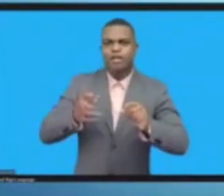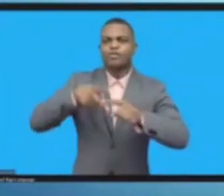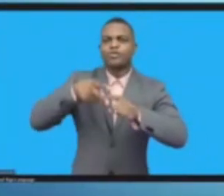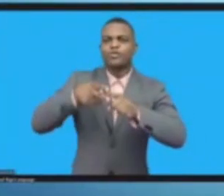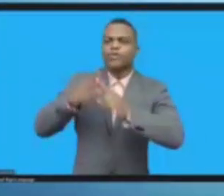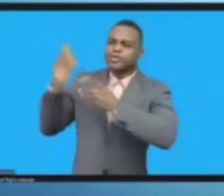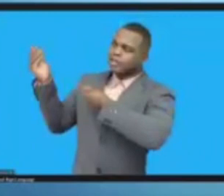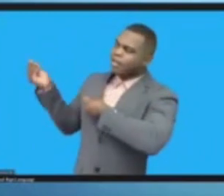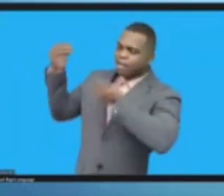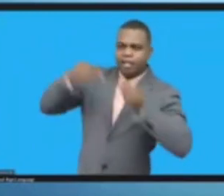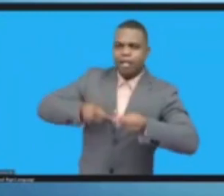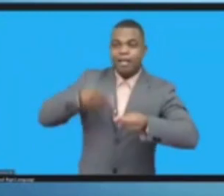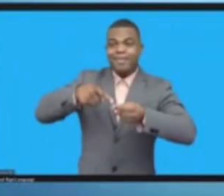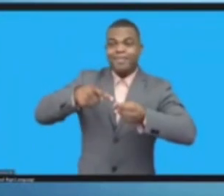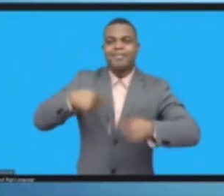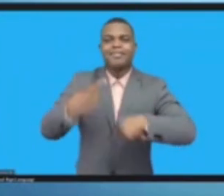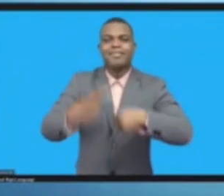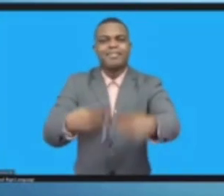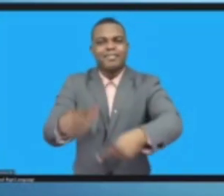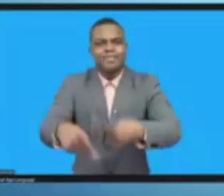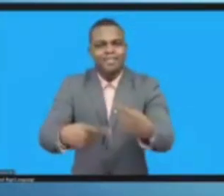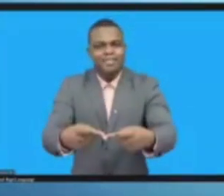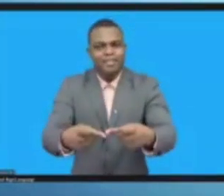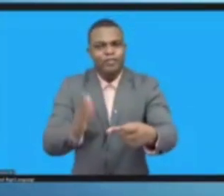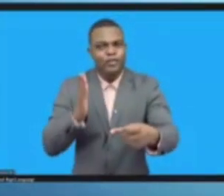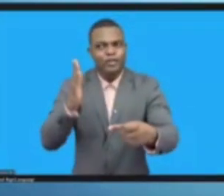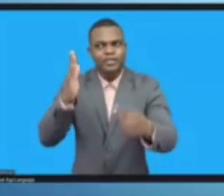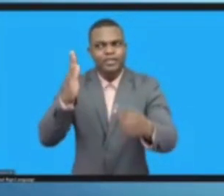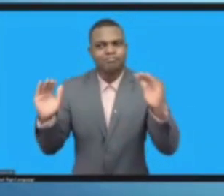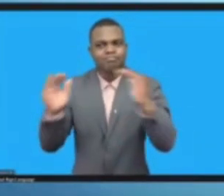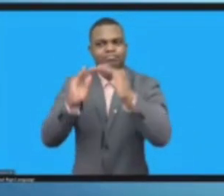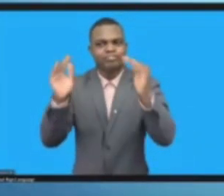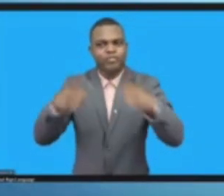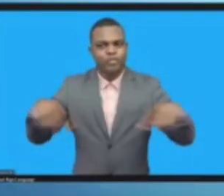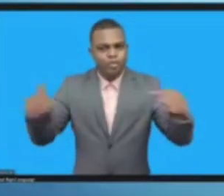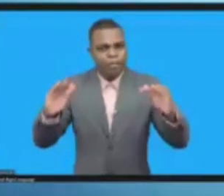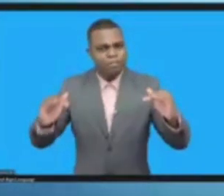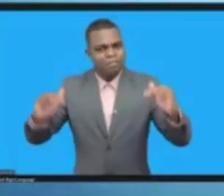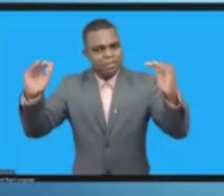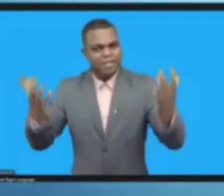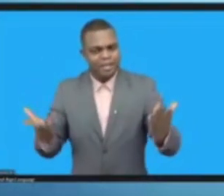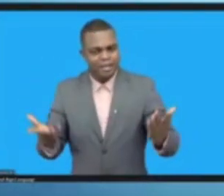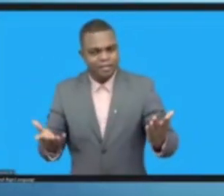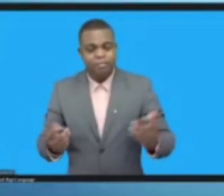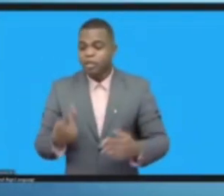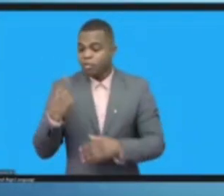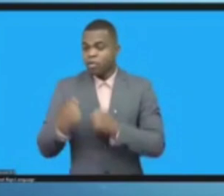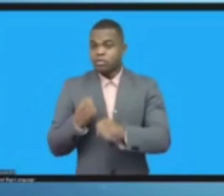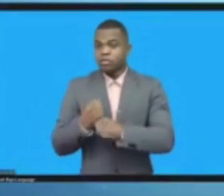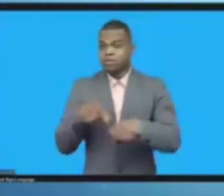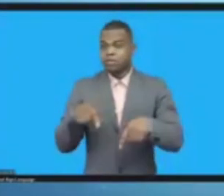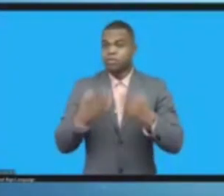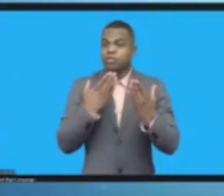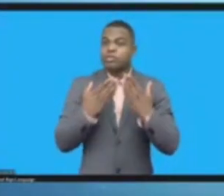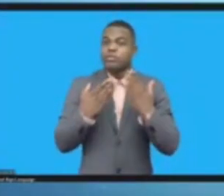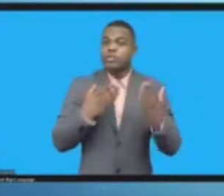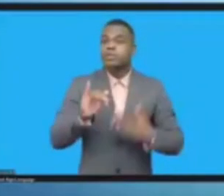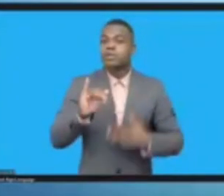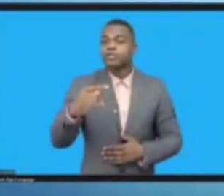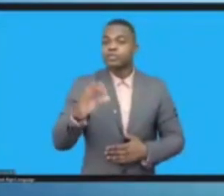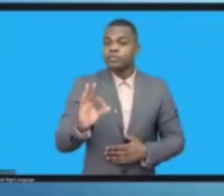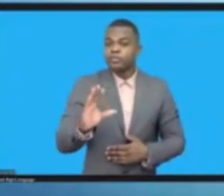en esta conferencia nos insiste a todos abrazar el tema de una internet unida